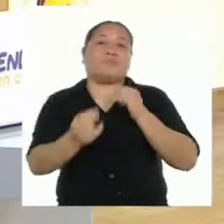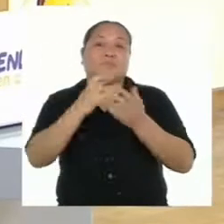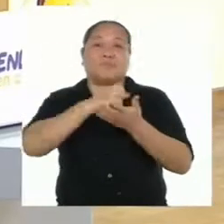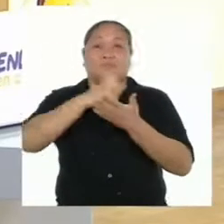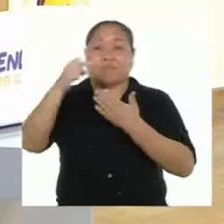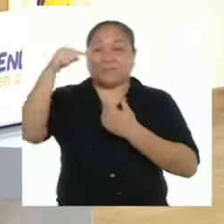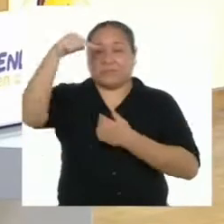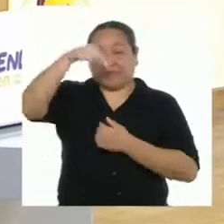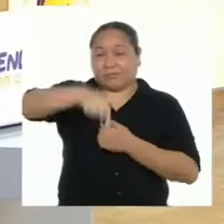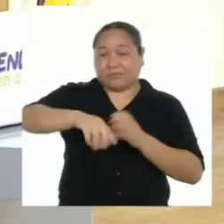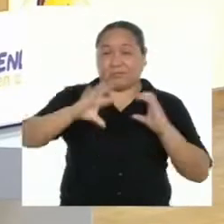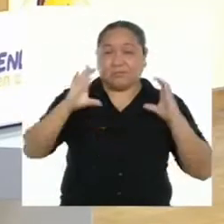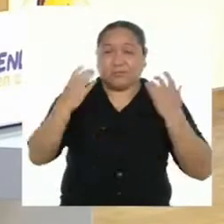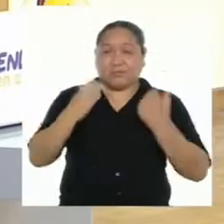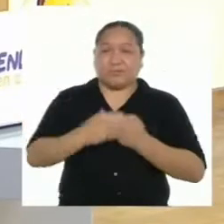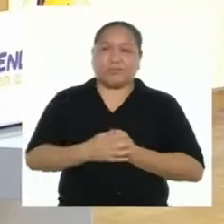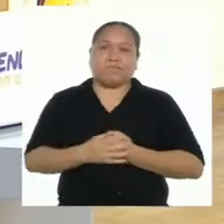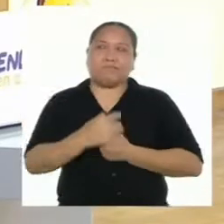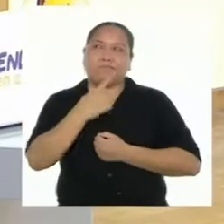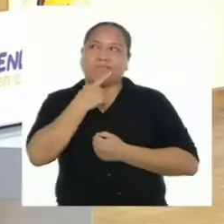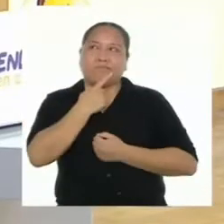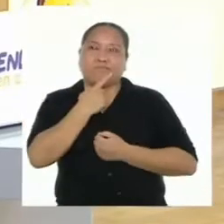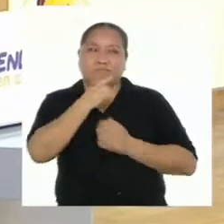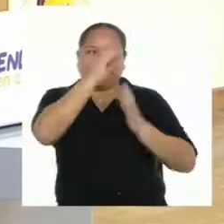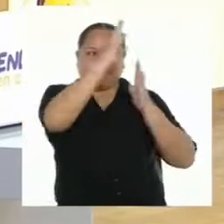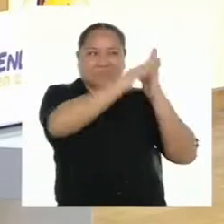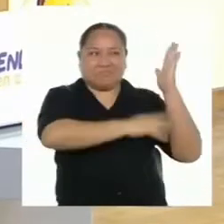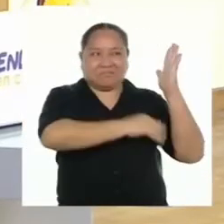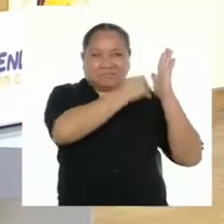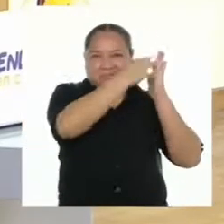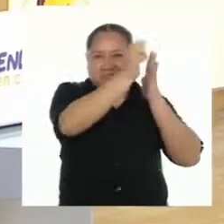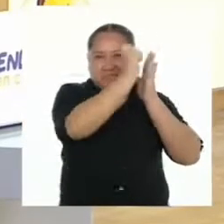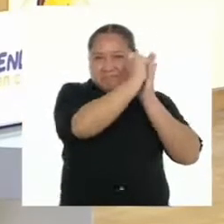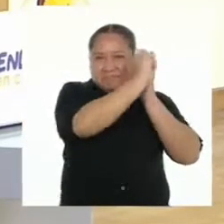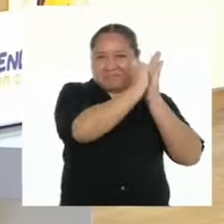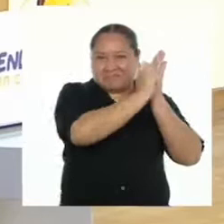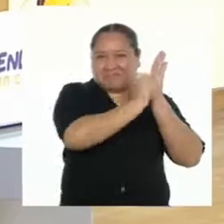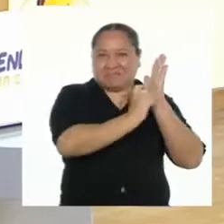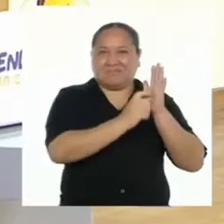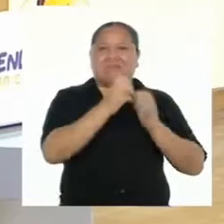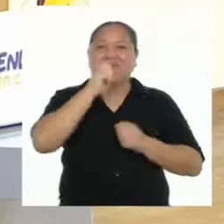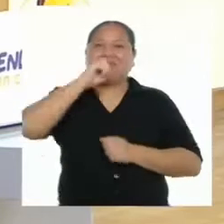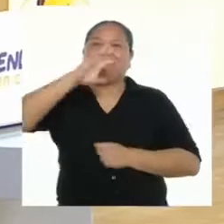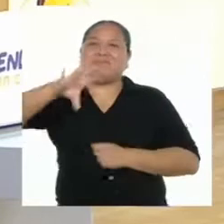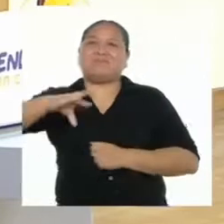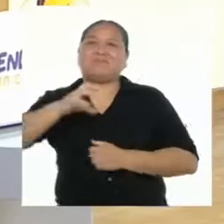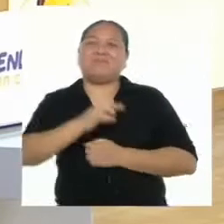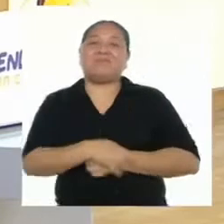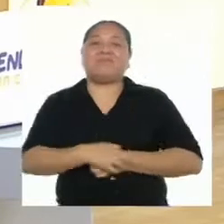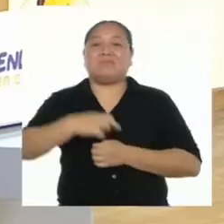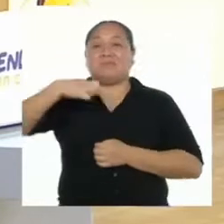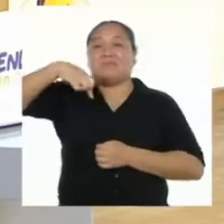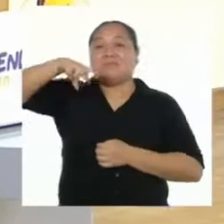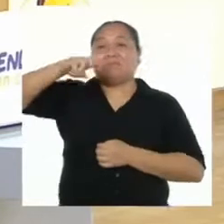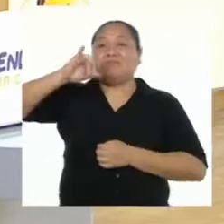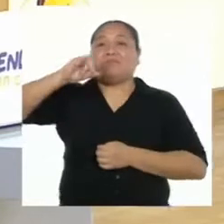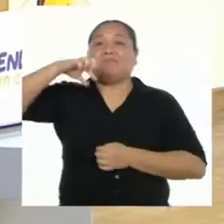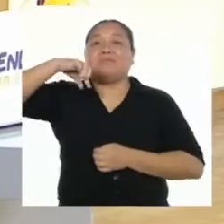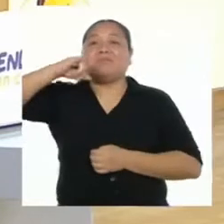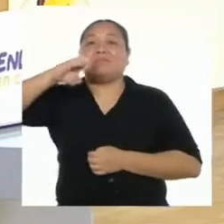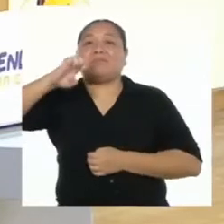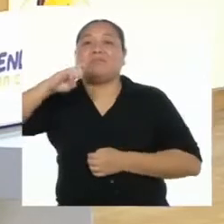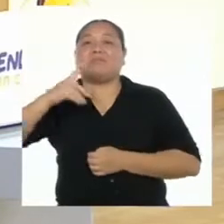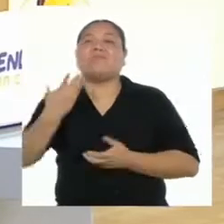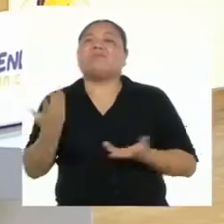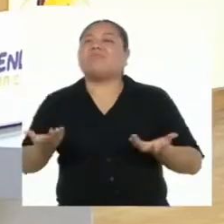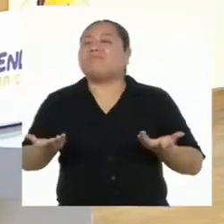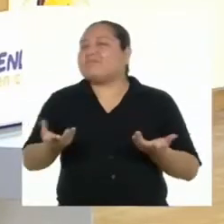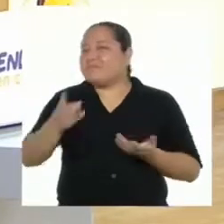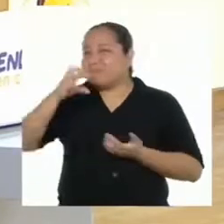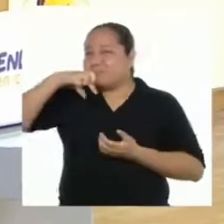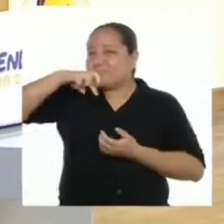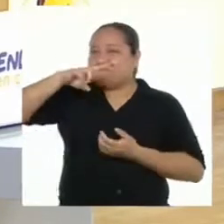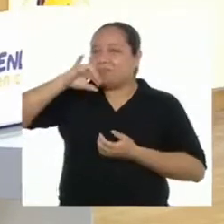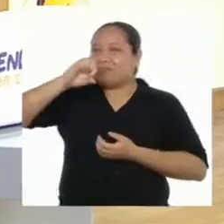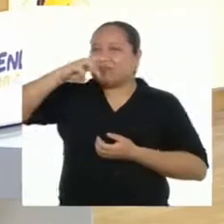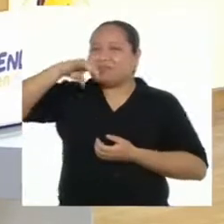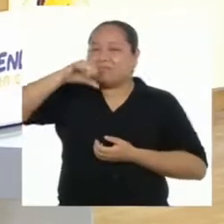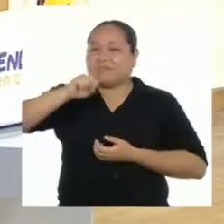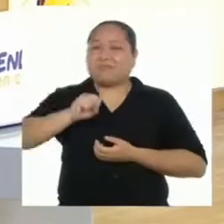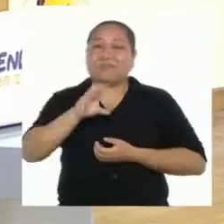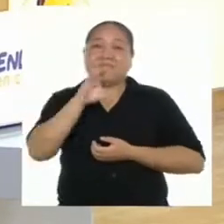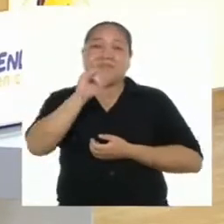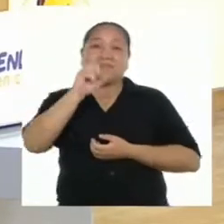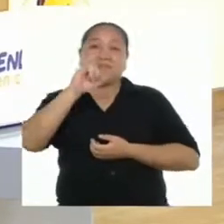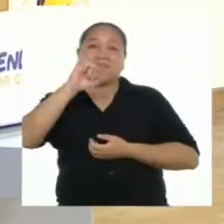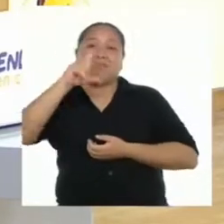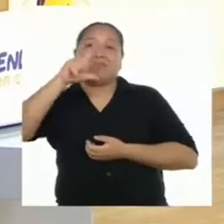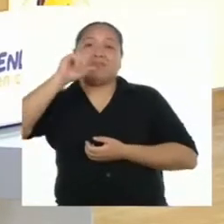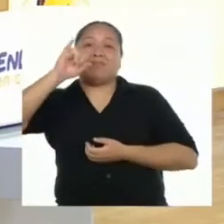esta área. Debería estar marcado en sus apuntes. Hablamos sobre las propiedades de los prismas y cilindros. En este